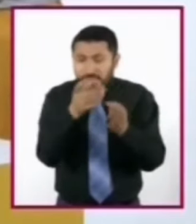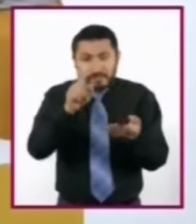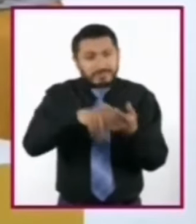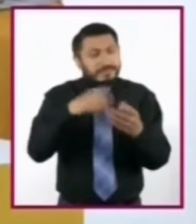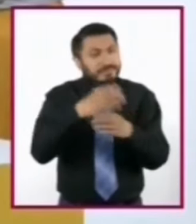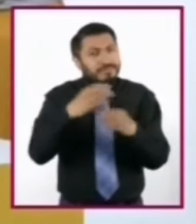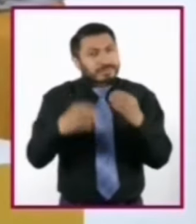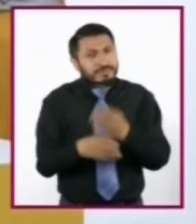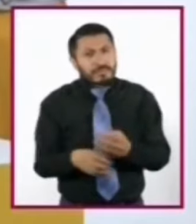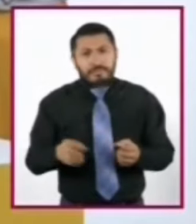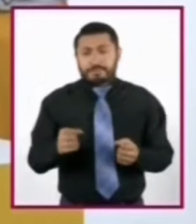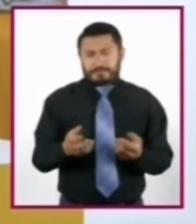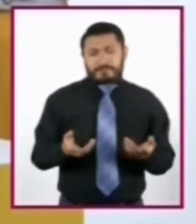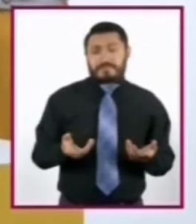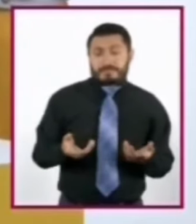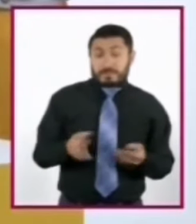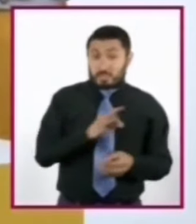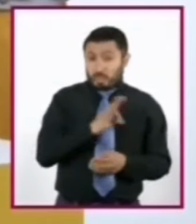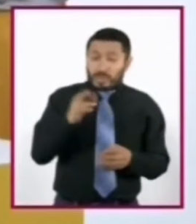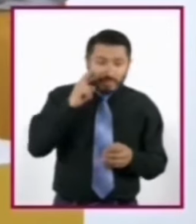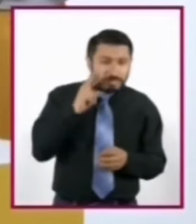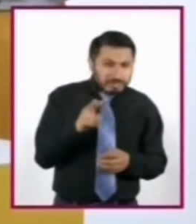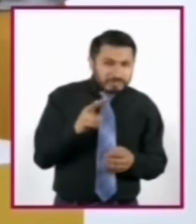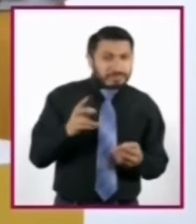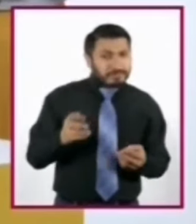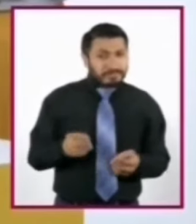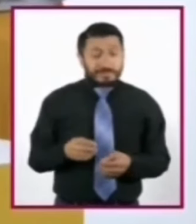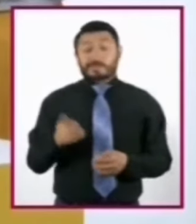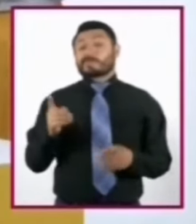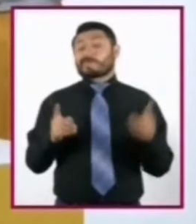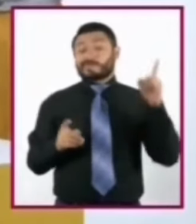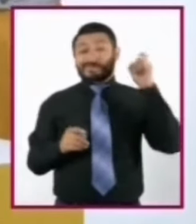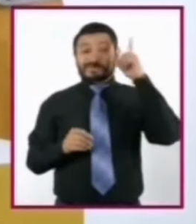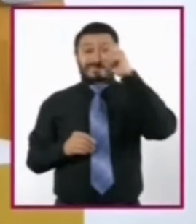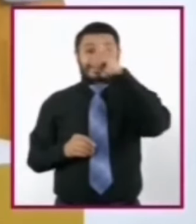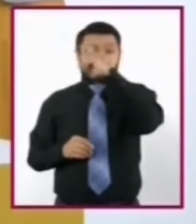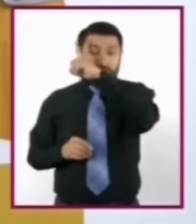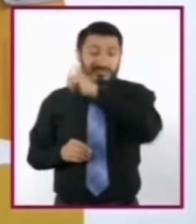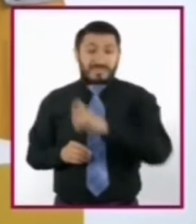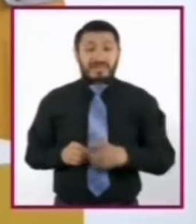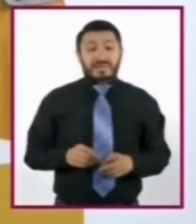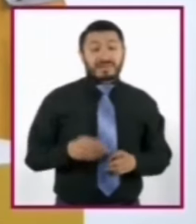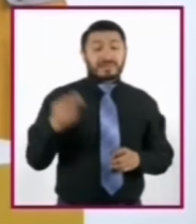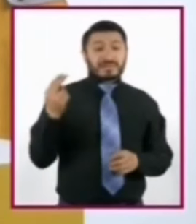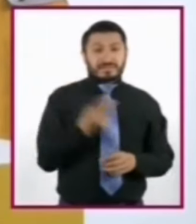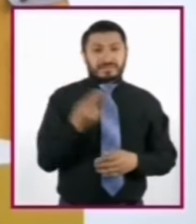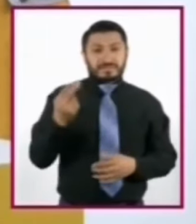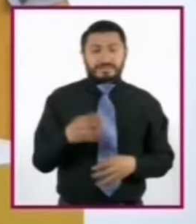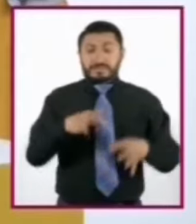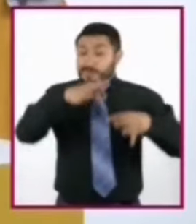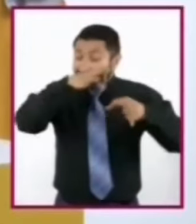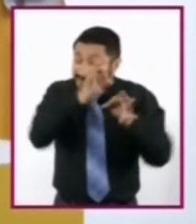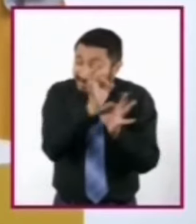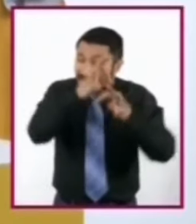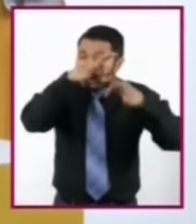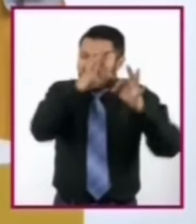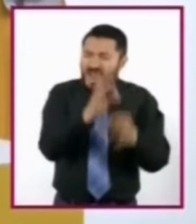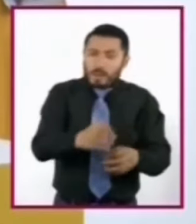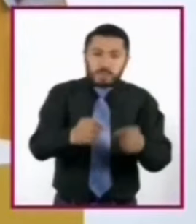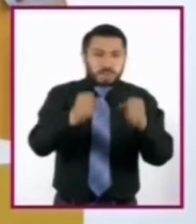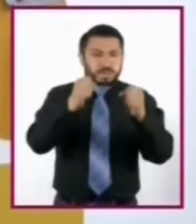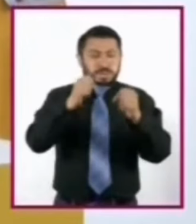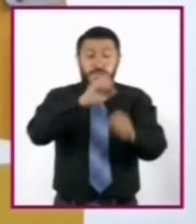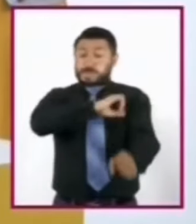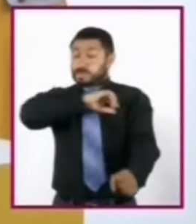un objeto o un cuerpo? Es complicado. Se necesitan microscopios muy